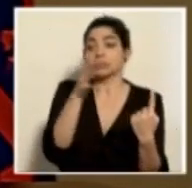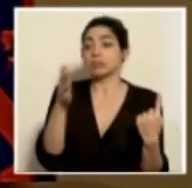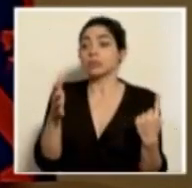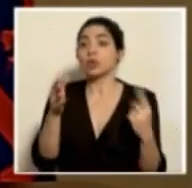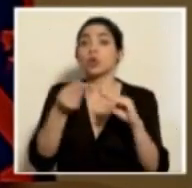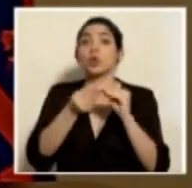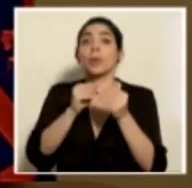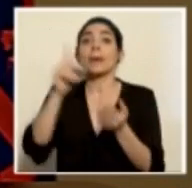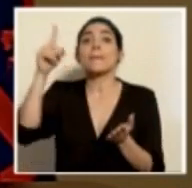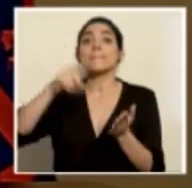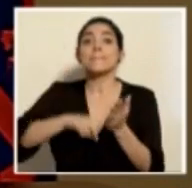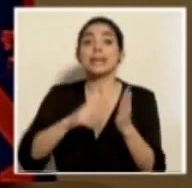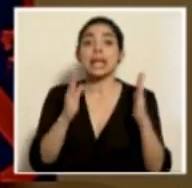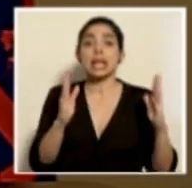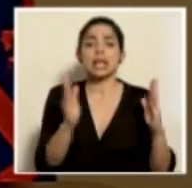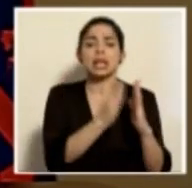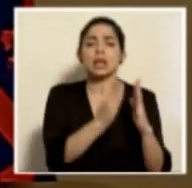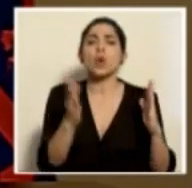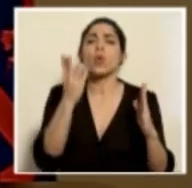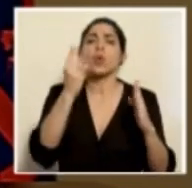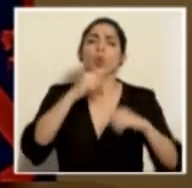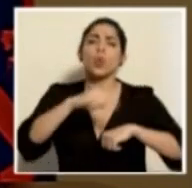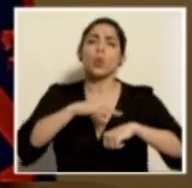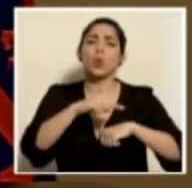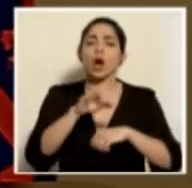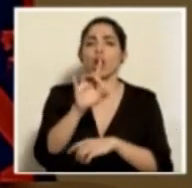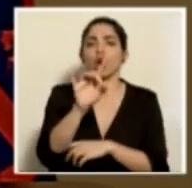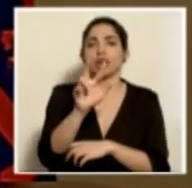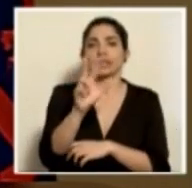1000 pasaron 83 días.